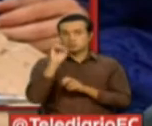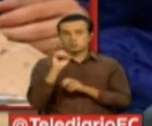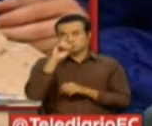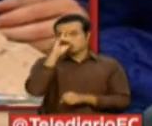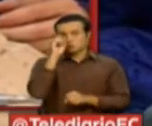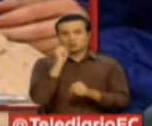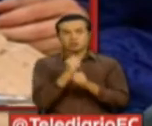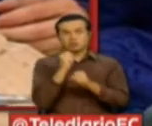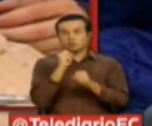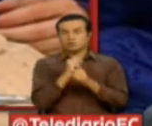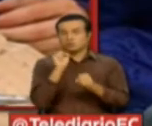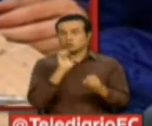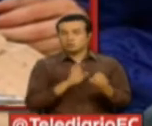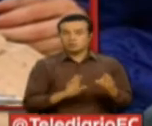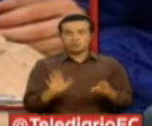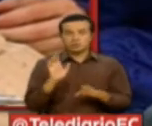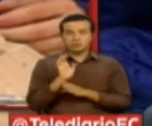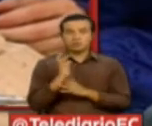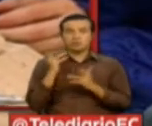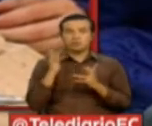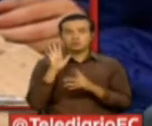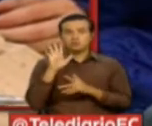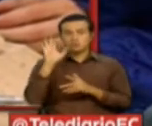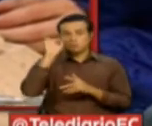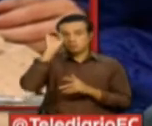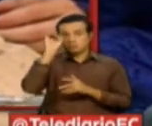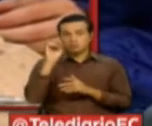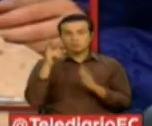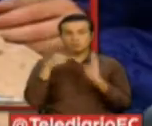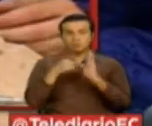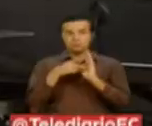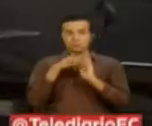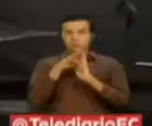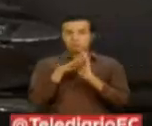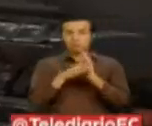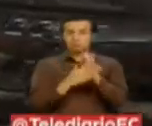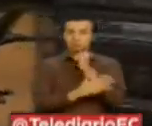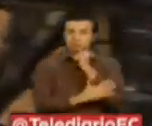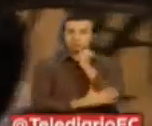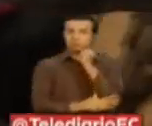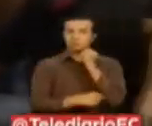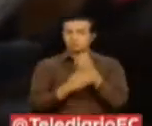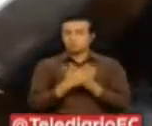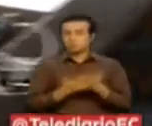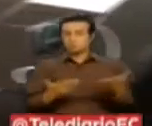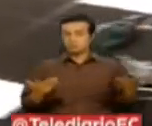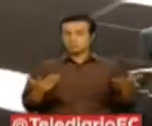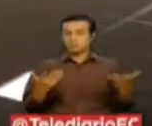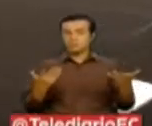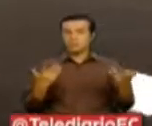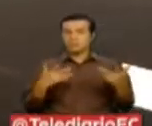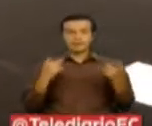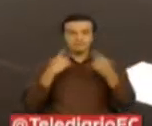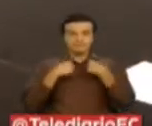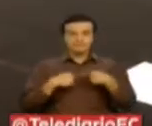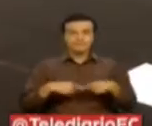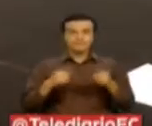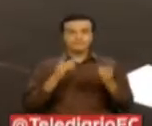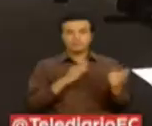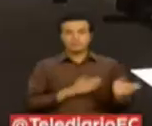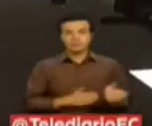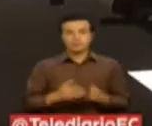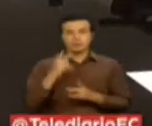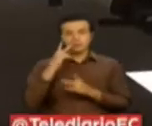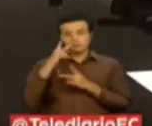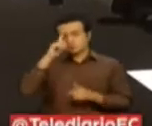adecuado en el país y reduciendo en cinco puntos la pobreza extrema en cuanto a política tributaria sea claro que no es parte de la